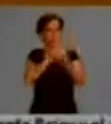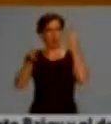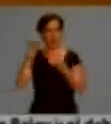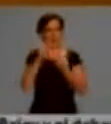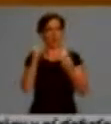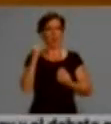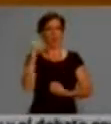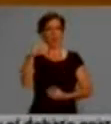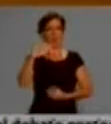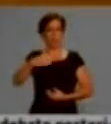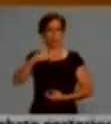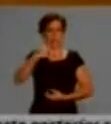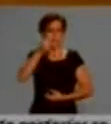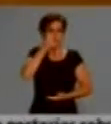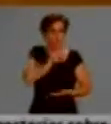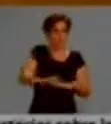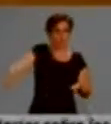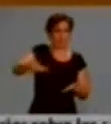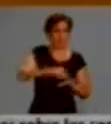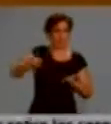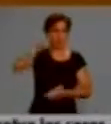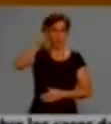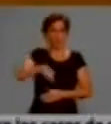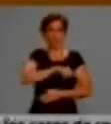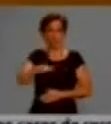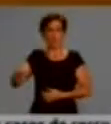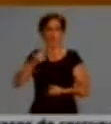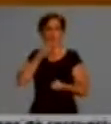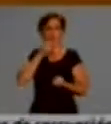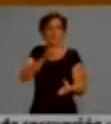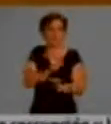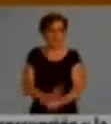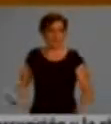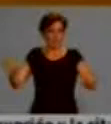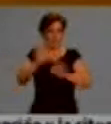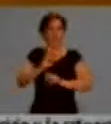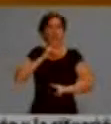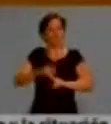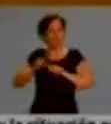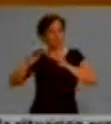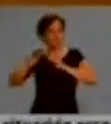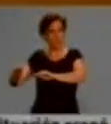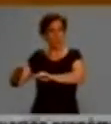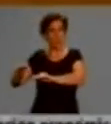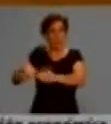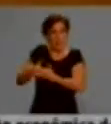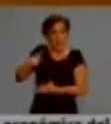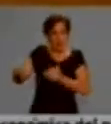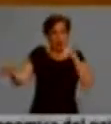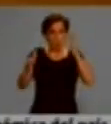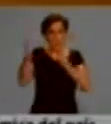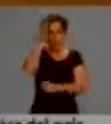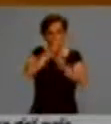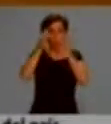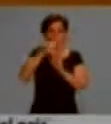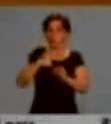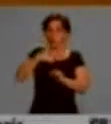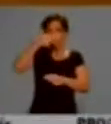millonarias en Suiza no declaradas a la Hacienda Pública a nombre del señor Bárcenas.